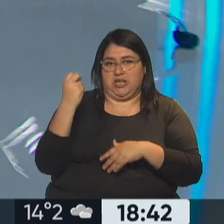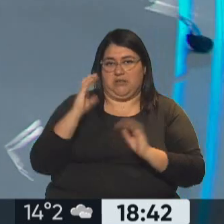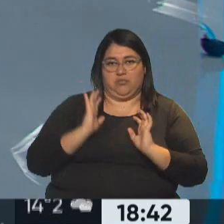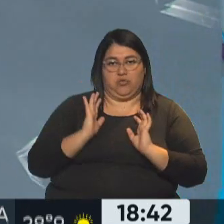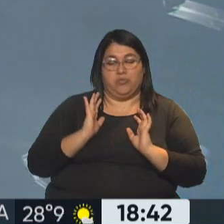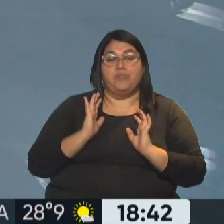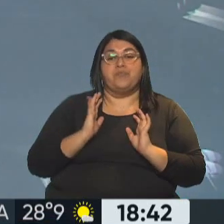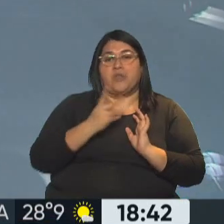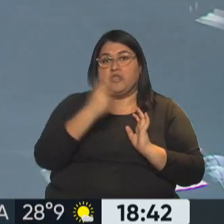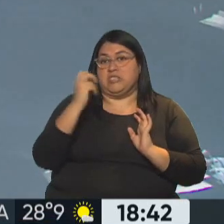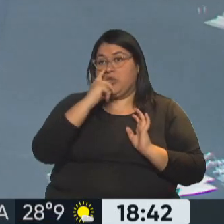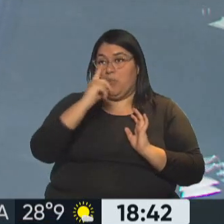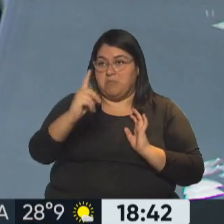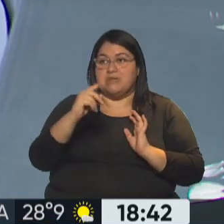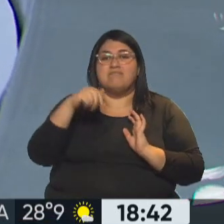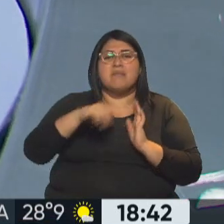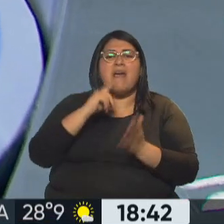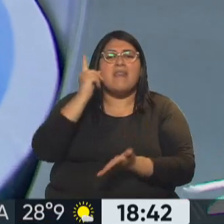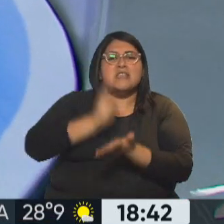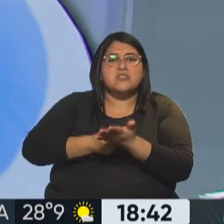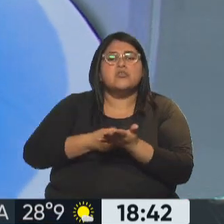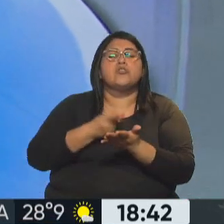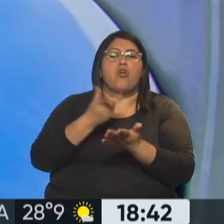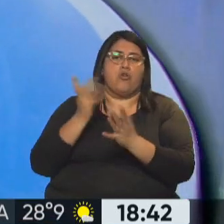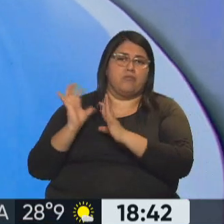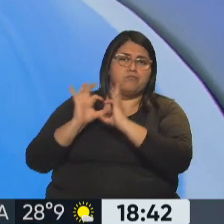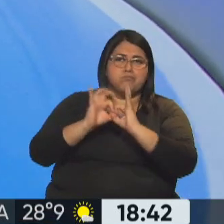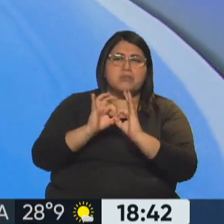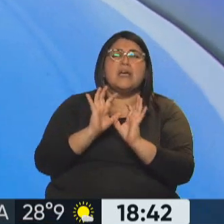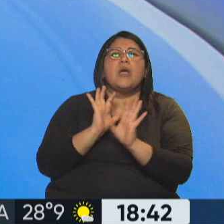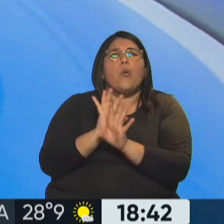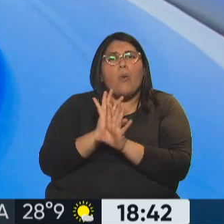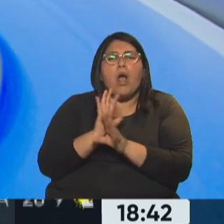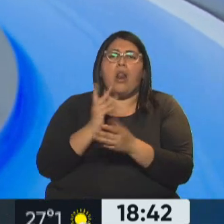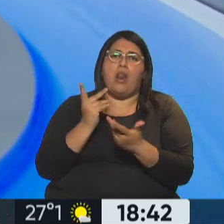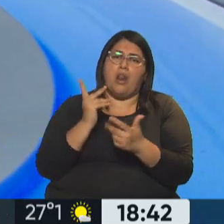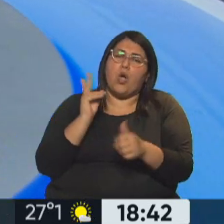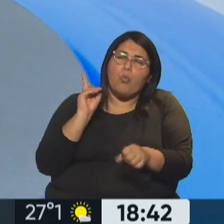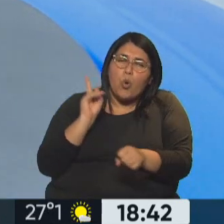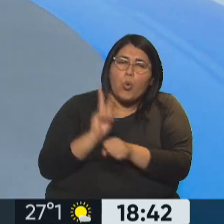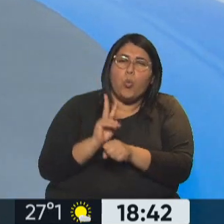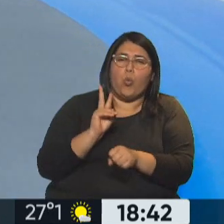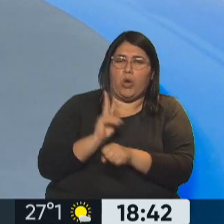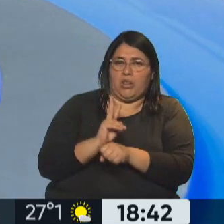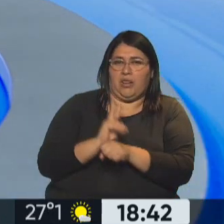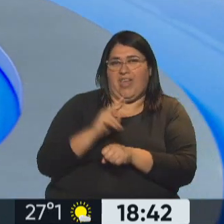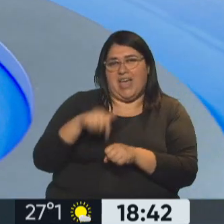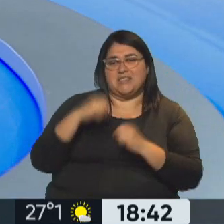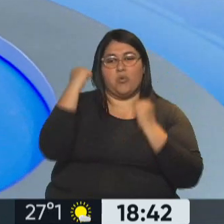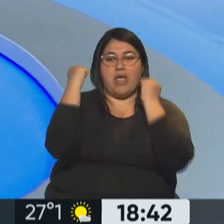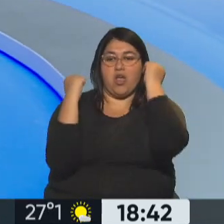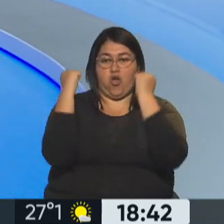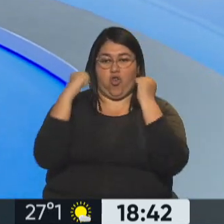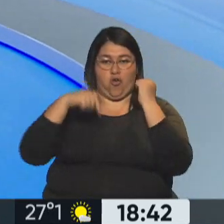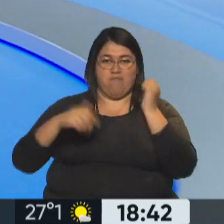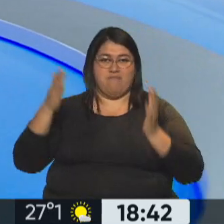bien, la medida viene como a cuidar uno de los principales motores que tenemos de la economía, ¿sí? Que es